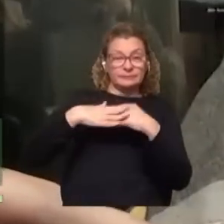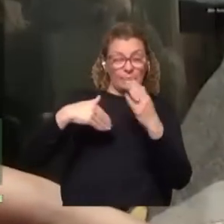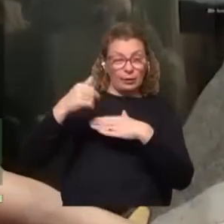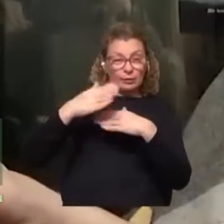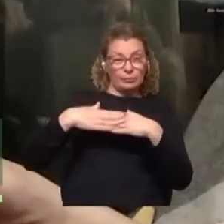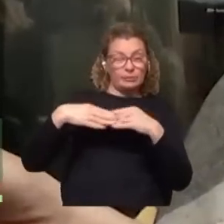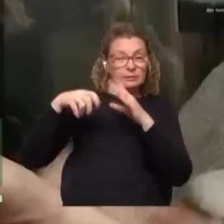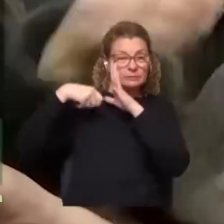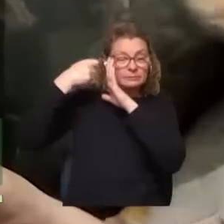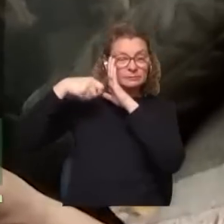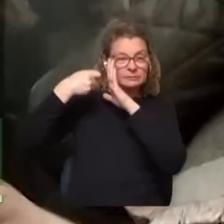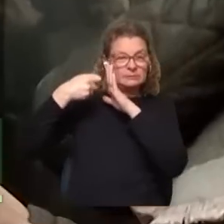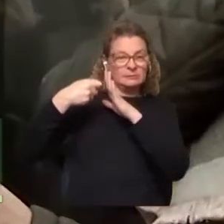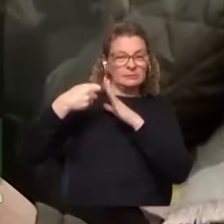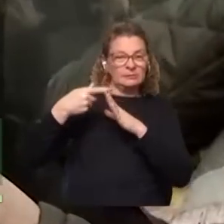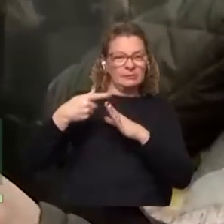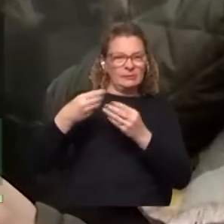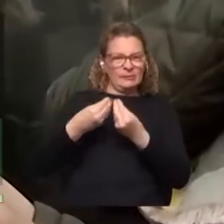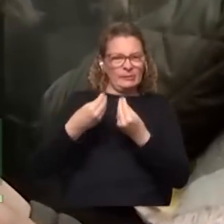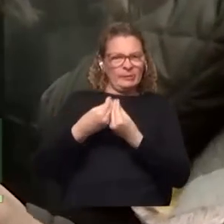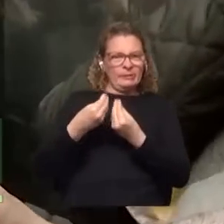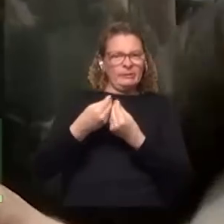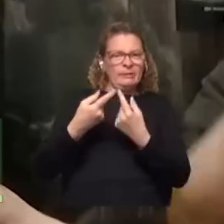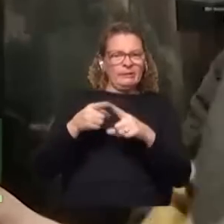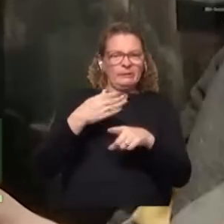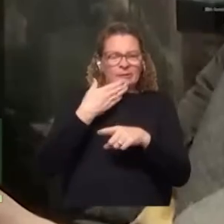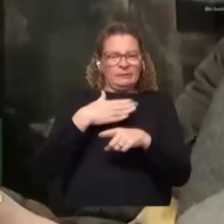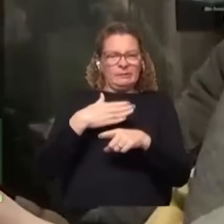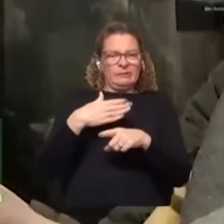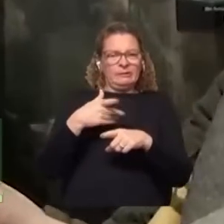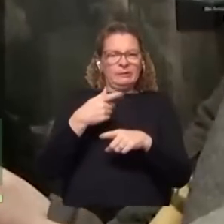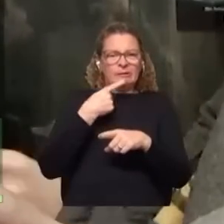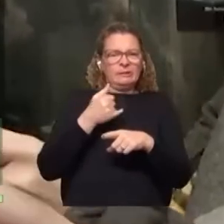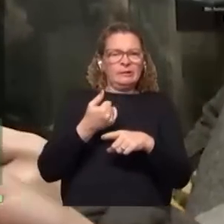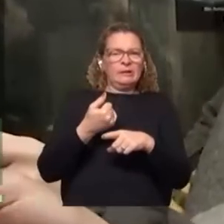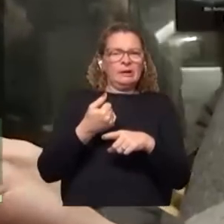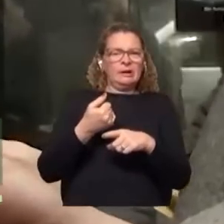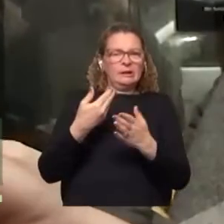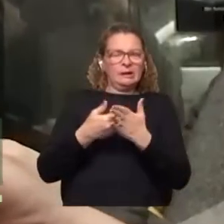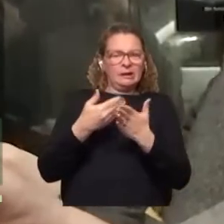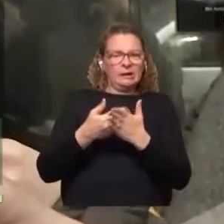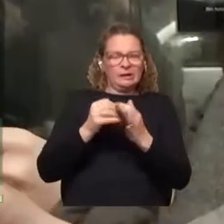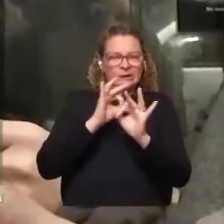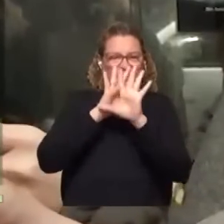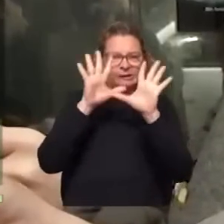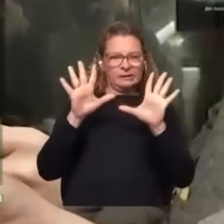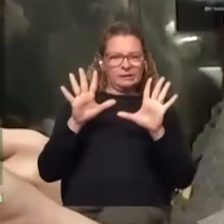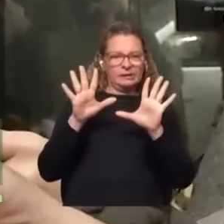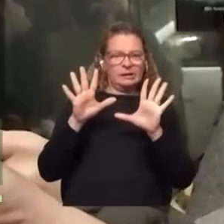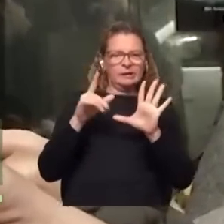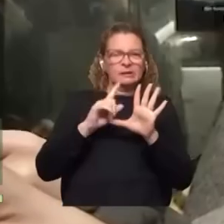de la entera arena tuvo unos cuantos vicios importantes a nuestro entender el hecho de que hubo falta de transparencia